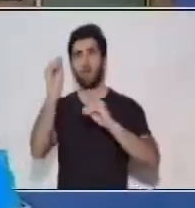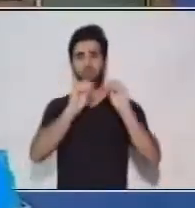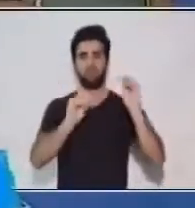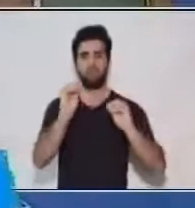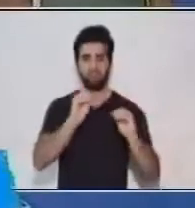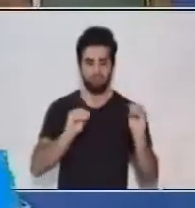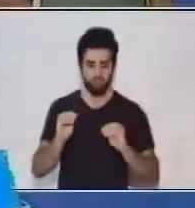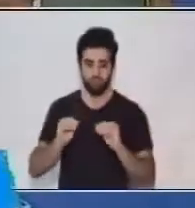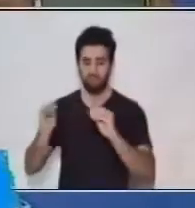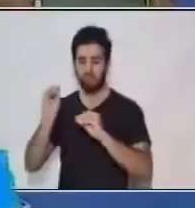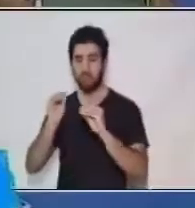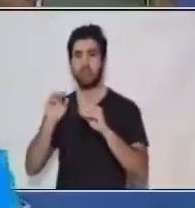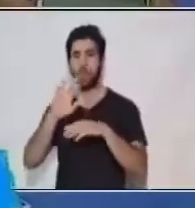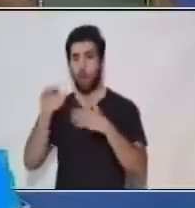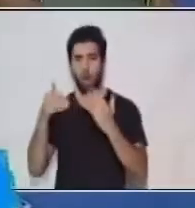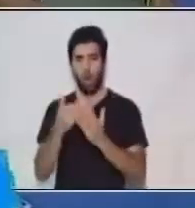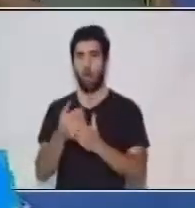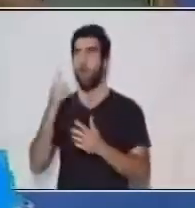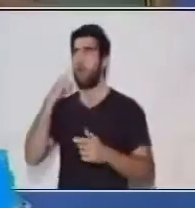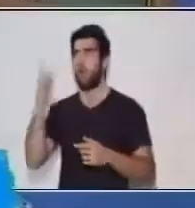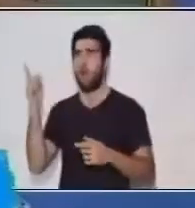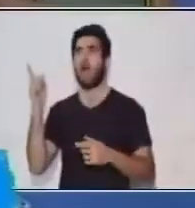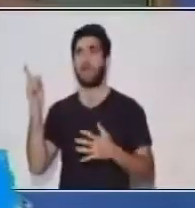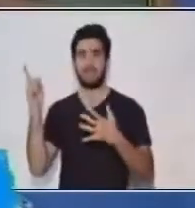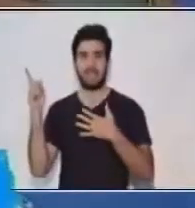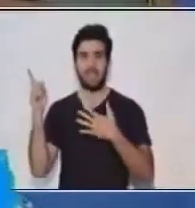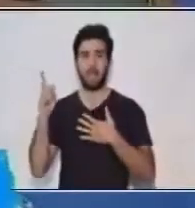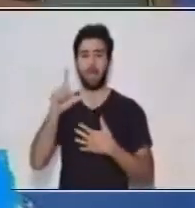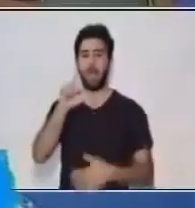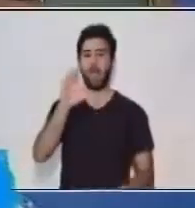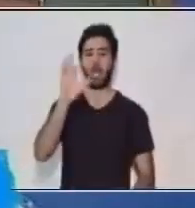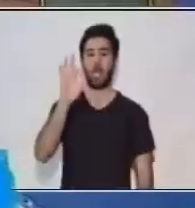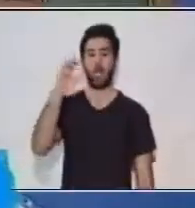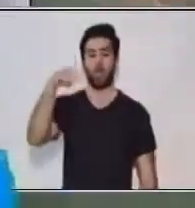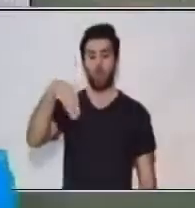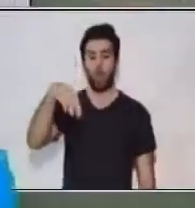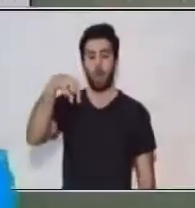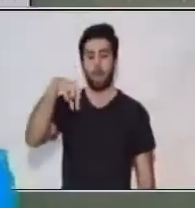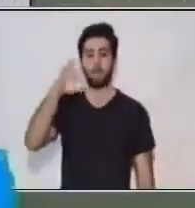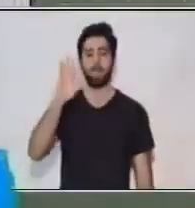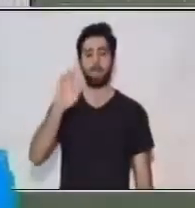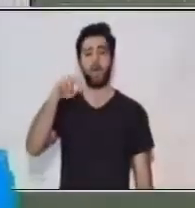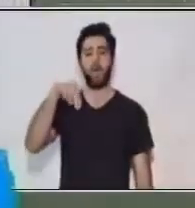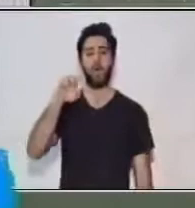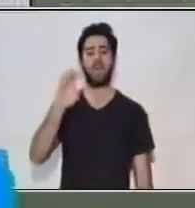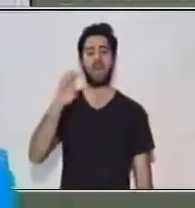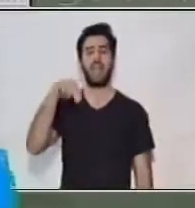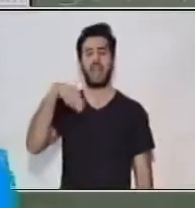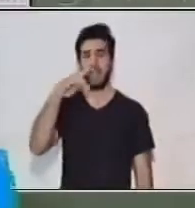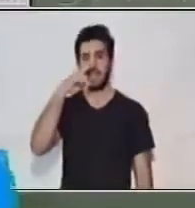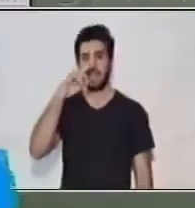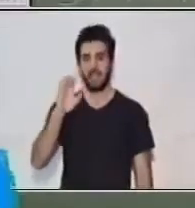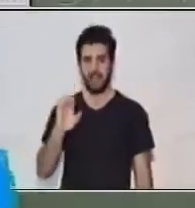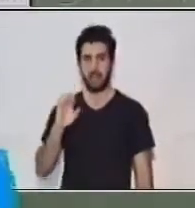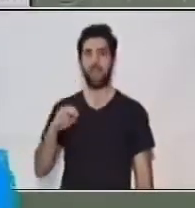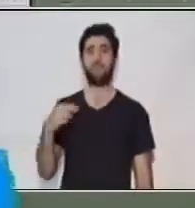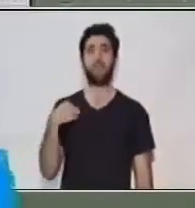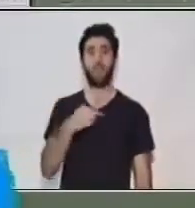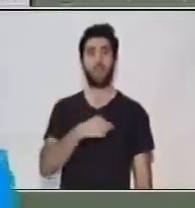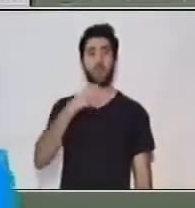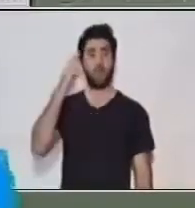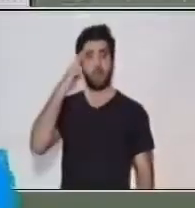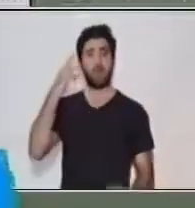datos que representa un vector vamos a llamarle componentes. Muy bien, entonces recordando ya esto, también tenemos